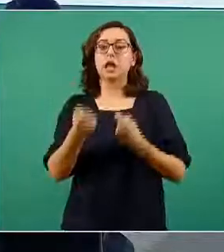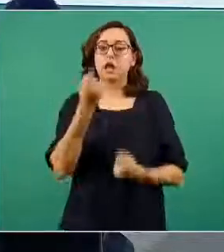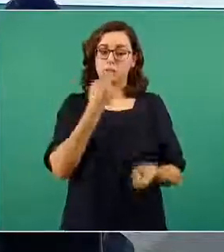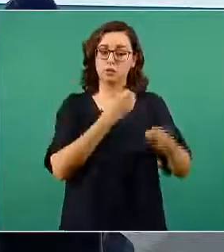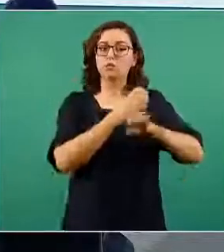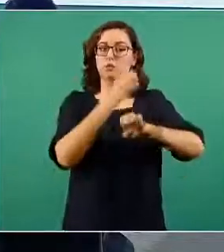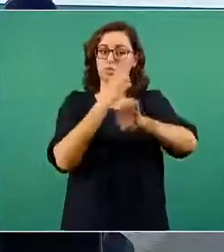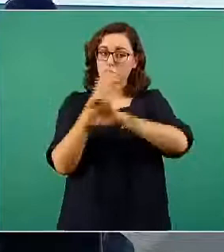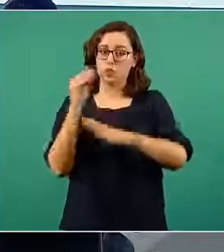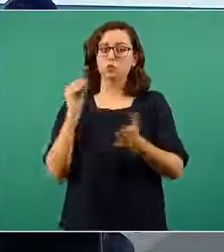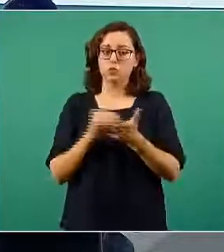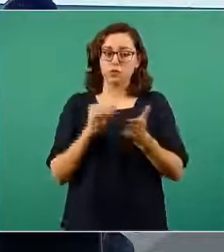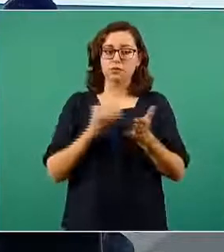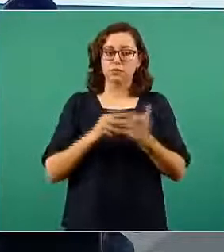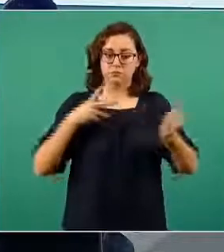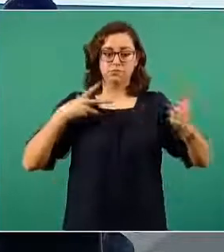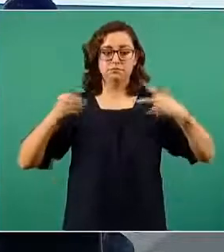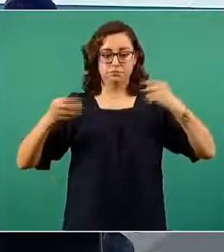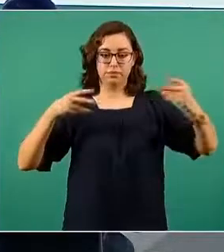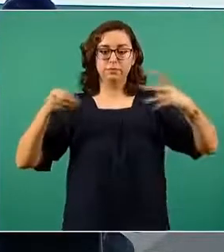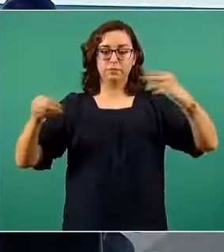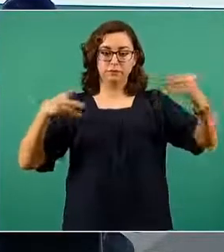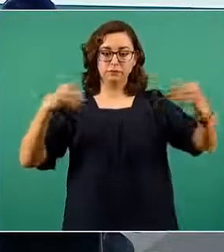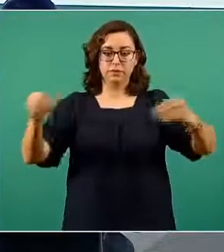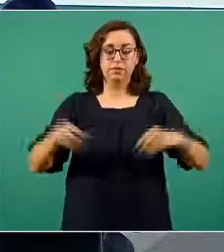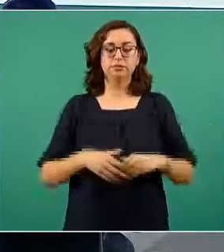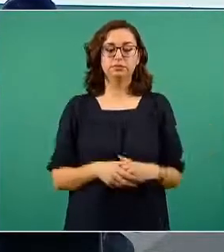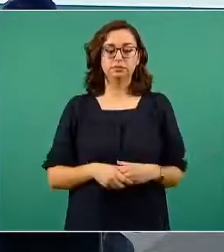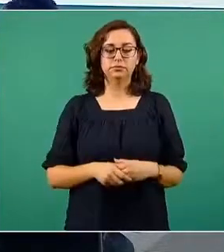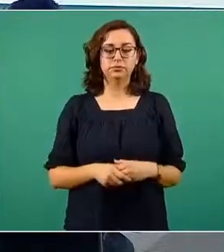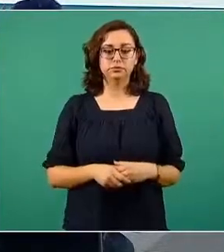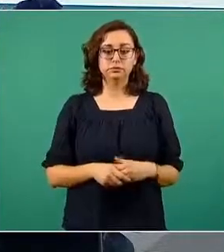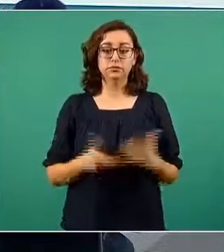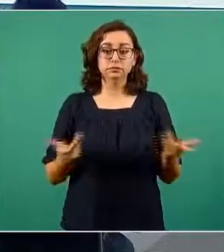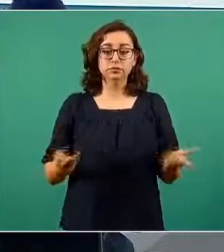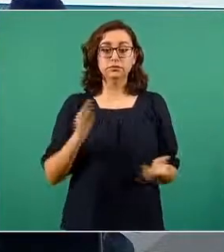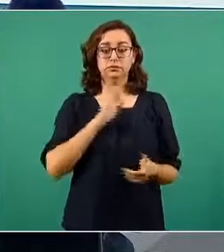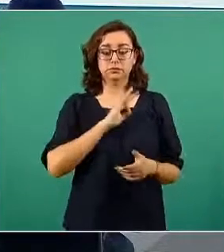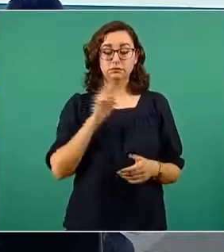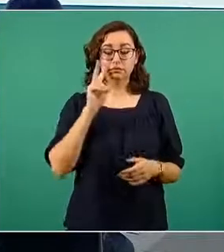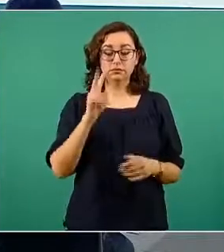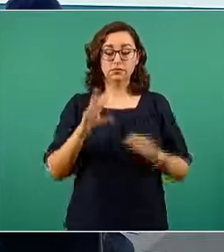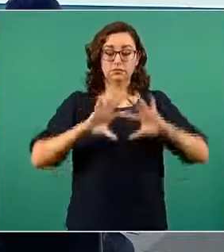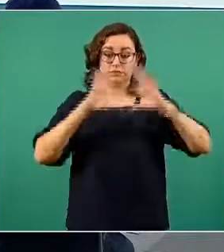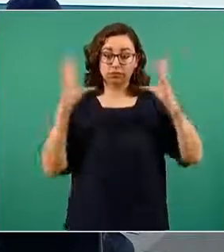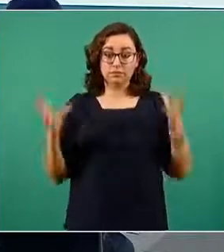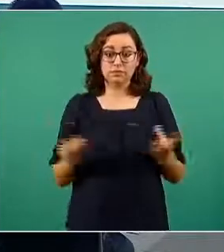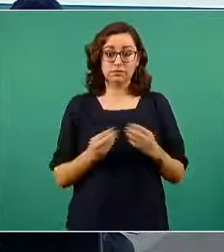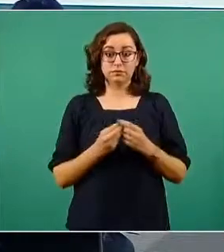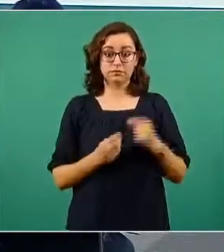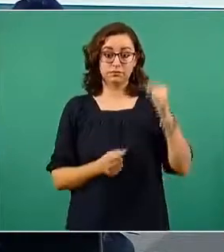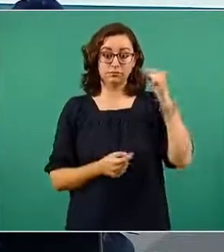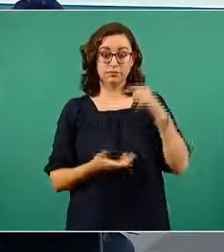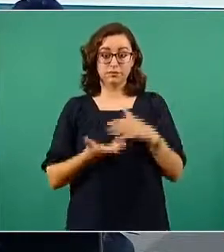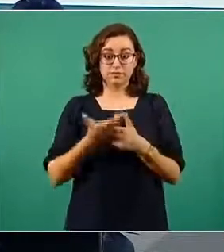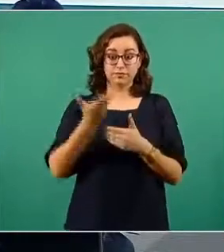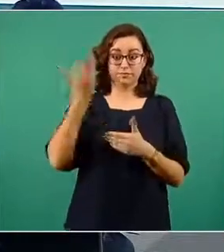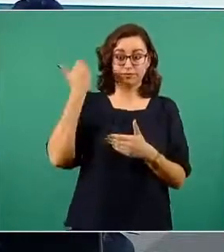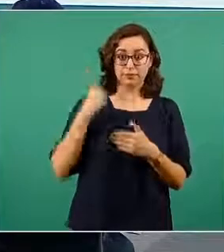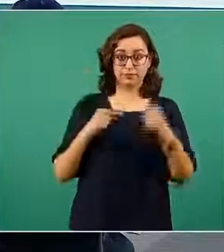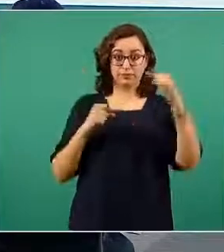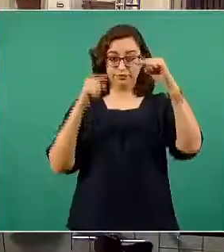momentos un incremento en su actividad epidémica, aunque cuando vemos la reducción desde el punto más alto